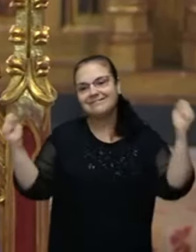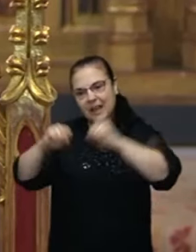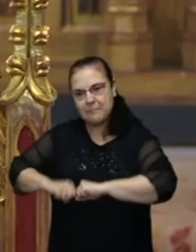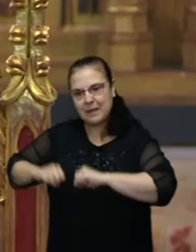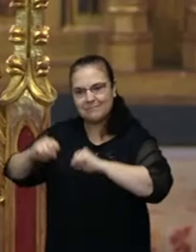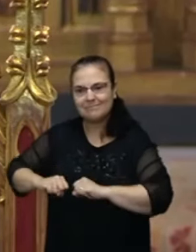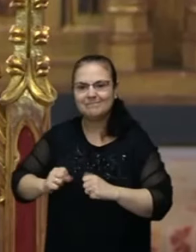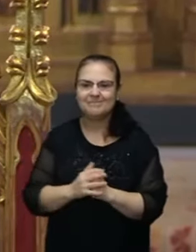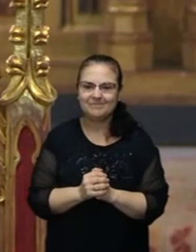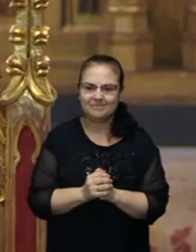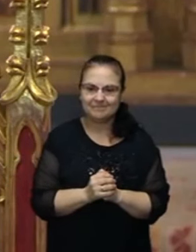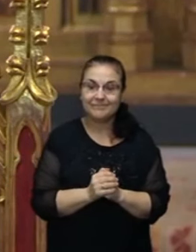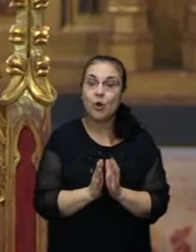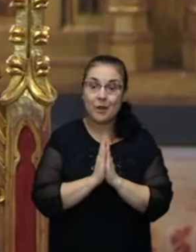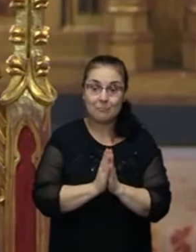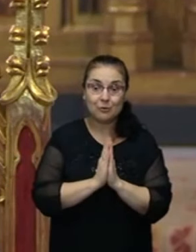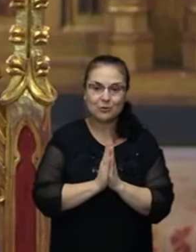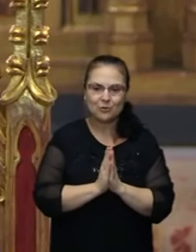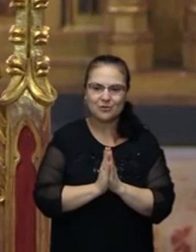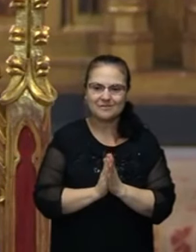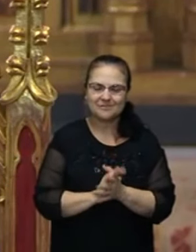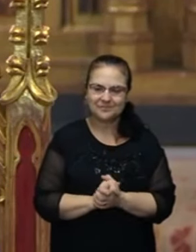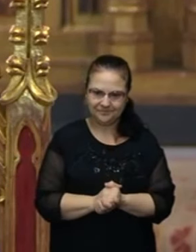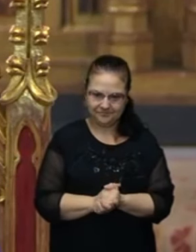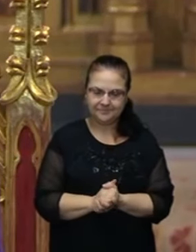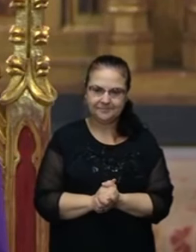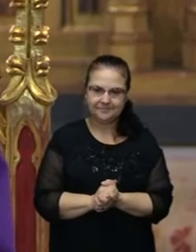eterna. Oremos.